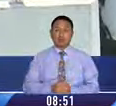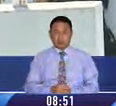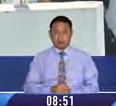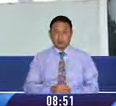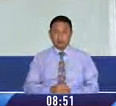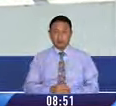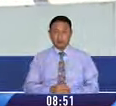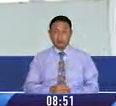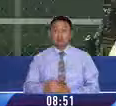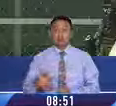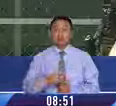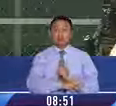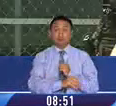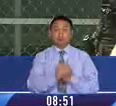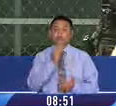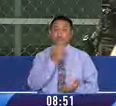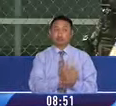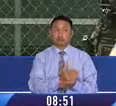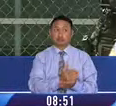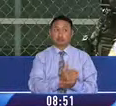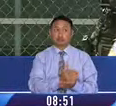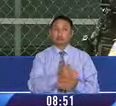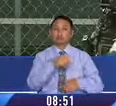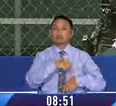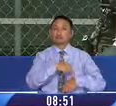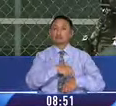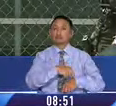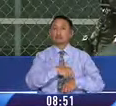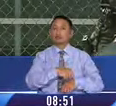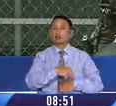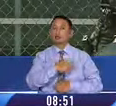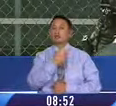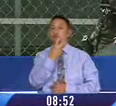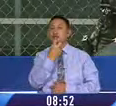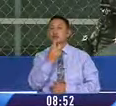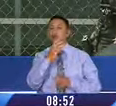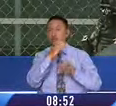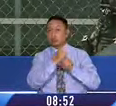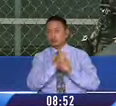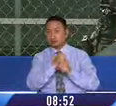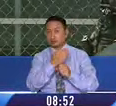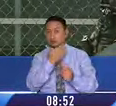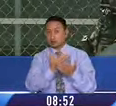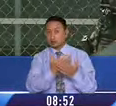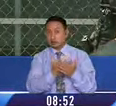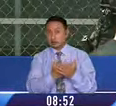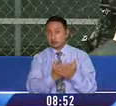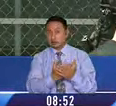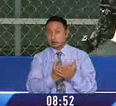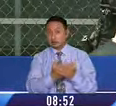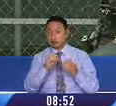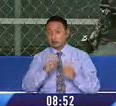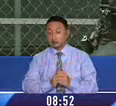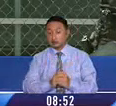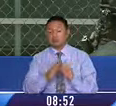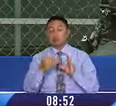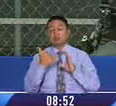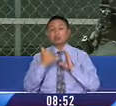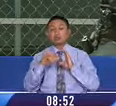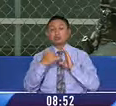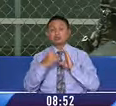así frustrar el robo. Aproximadamente a las 03 horas y gracias nuevamente a los chats comunitarios que